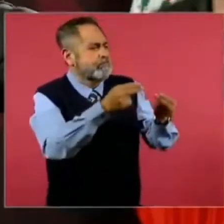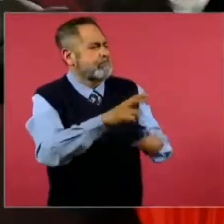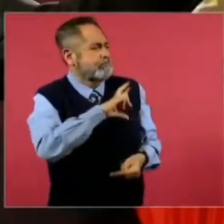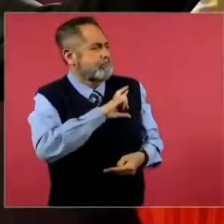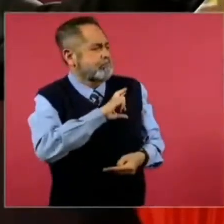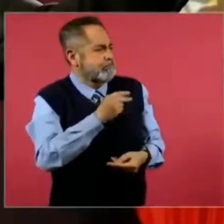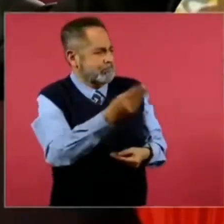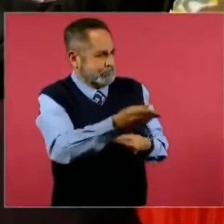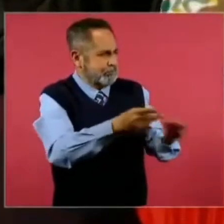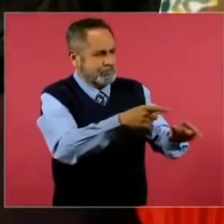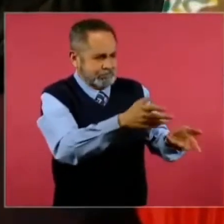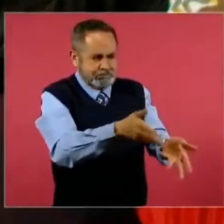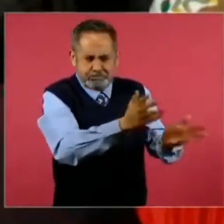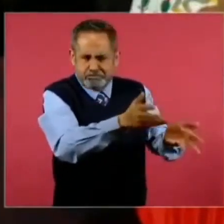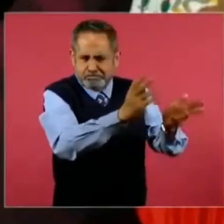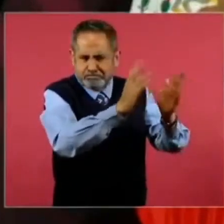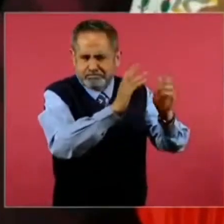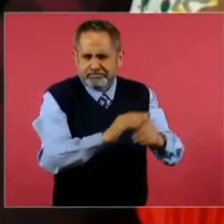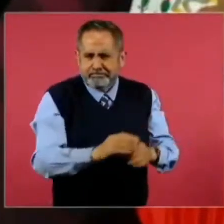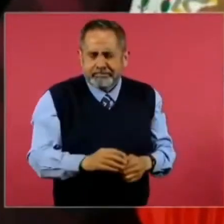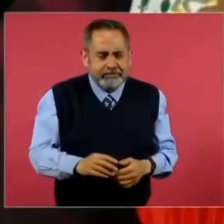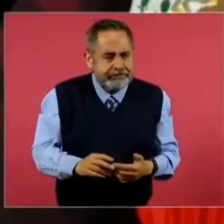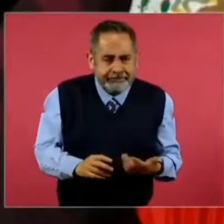porque decidió crear